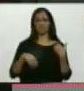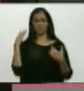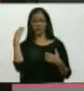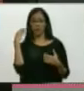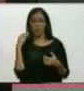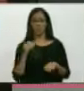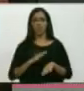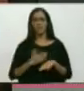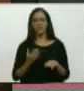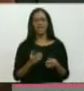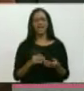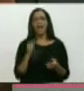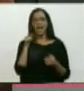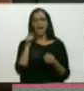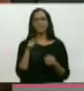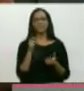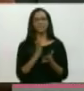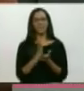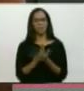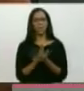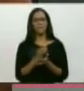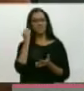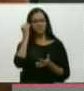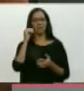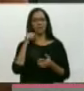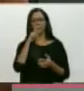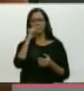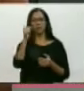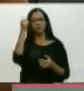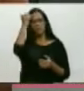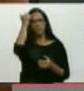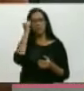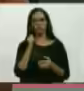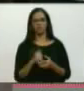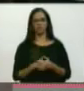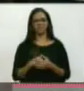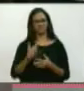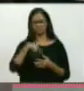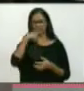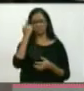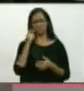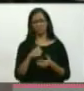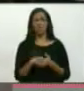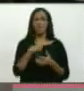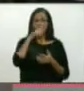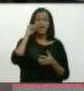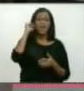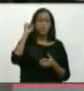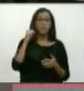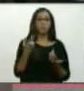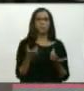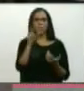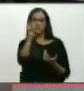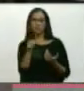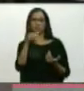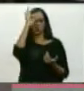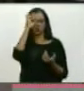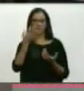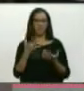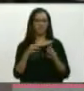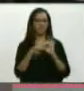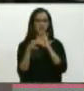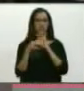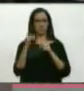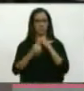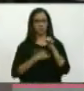¿verdad? Porque siempre han considerado que Nicolás Maduro es bruto. Qué pena, Pedro, ¿verdad? Qué pena. Que Nicolás Maduro es un personaje que no sabe de relaciones